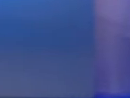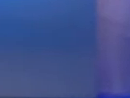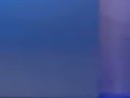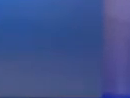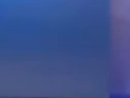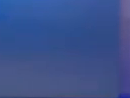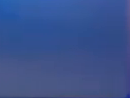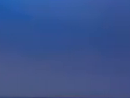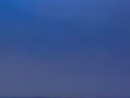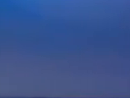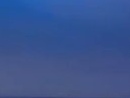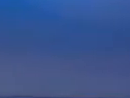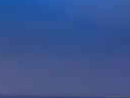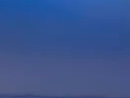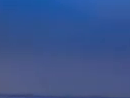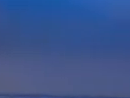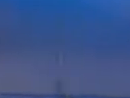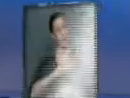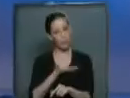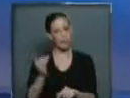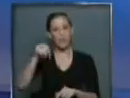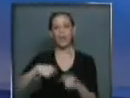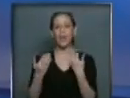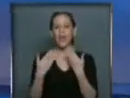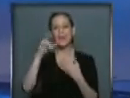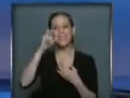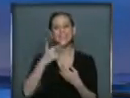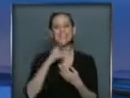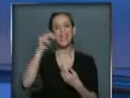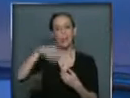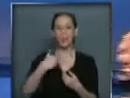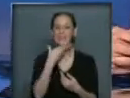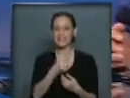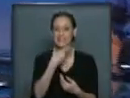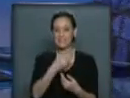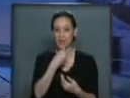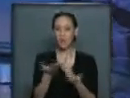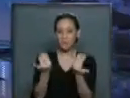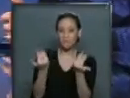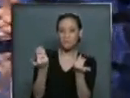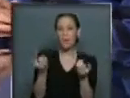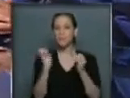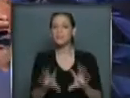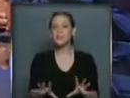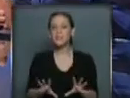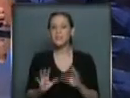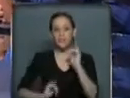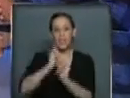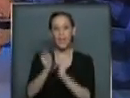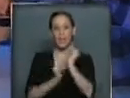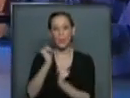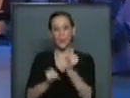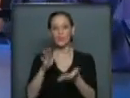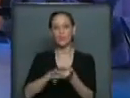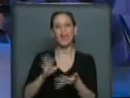Estamos haciendo el resumen de noticias de la televisión pública y es el turno de Esteban Magnani. Así es. Adelante, Magnani. Te cuento, mira, desde